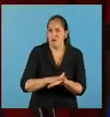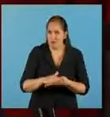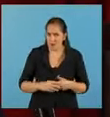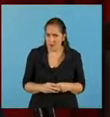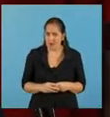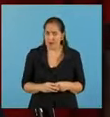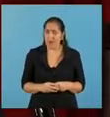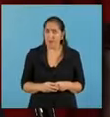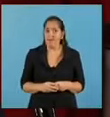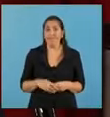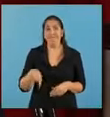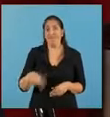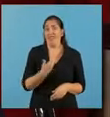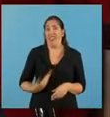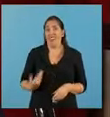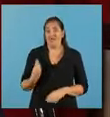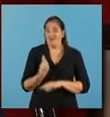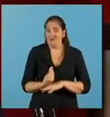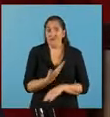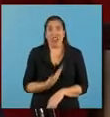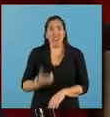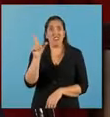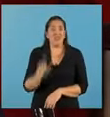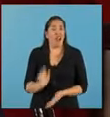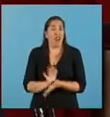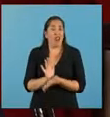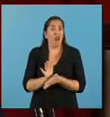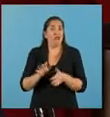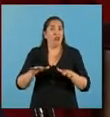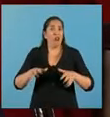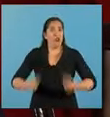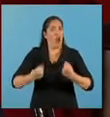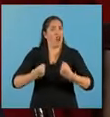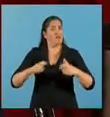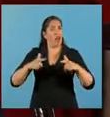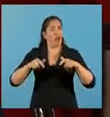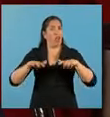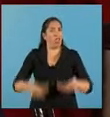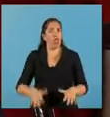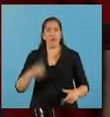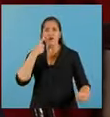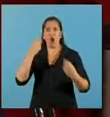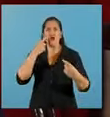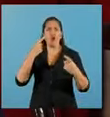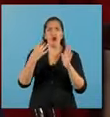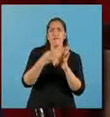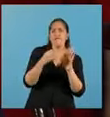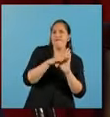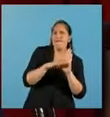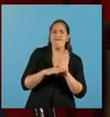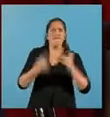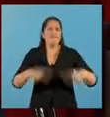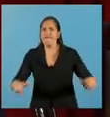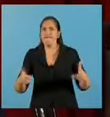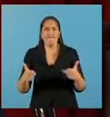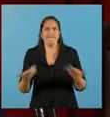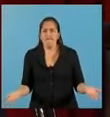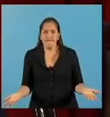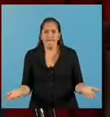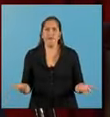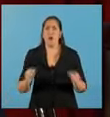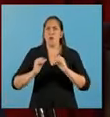Encontramos un Estado debilitado donde casi desaparecieron los instrumentos de regulación. Ha habido problemas